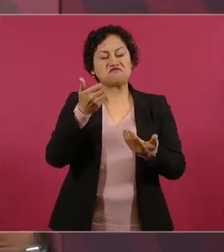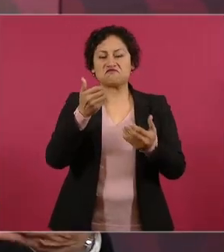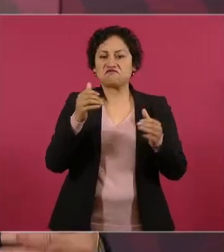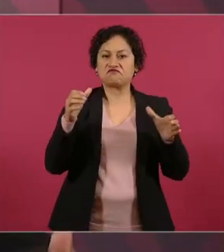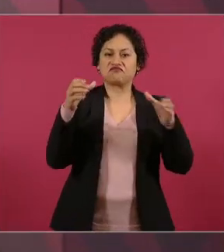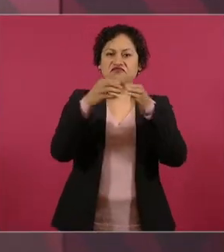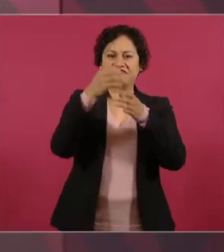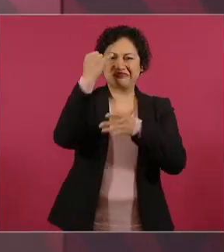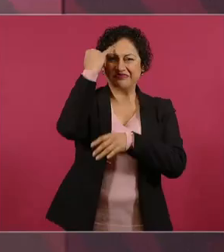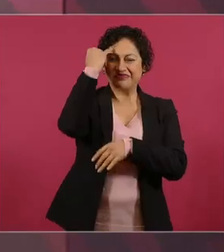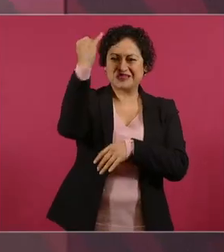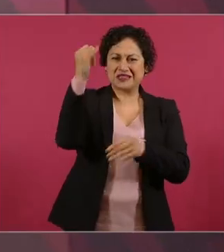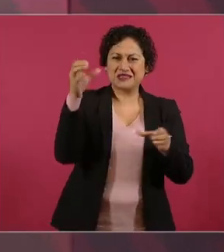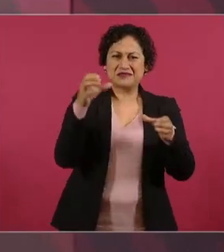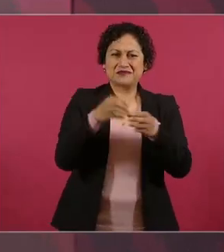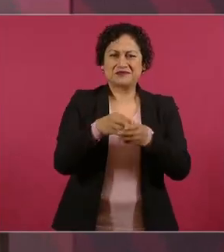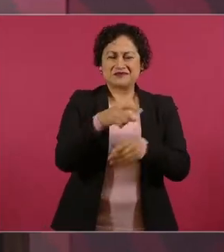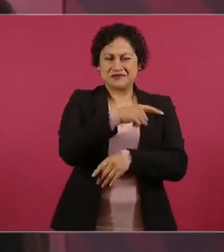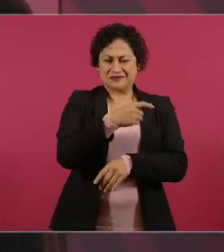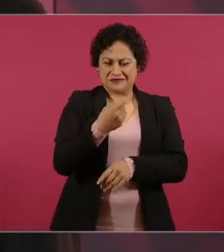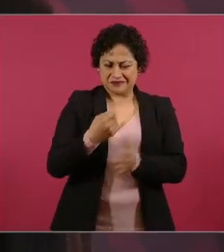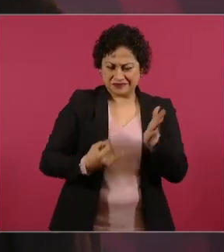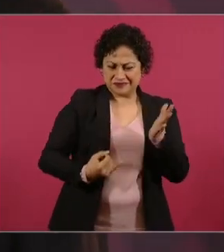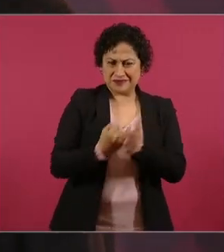las fronteras.